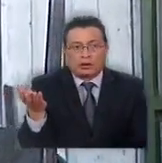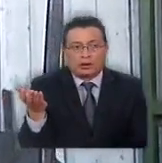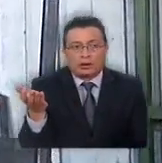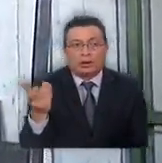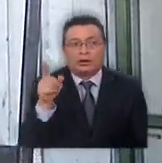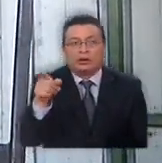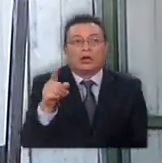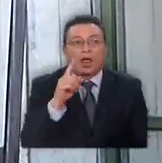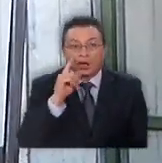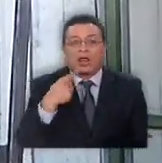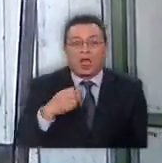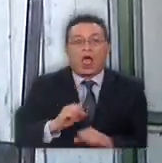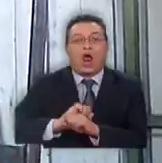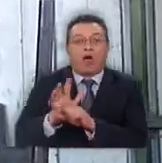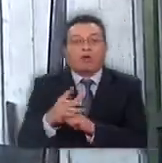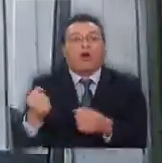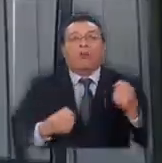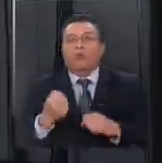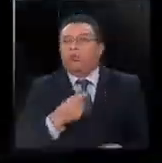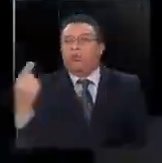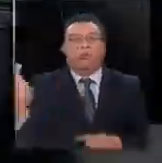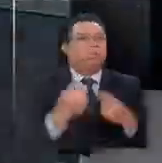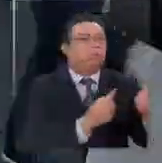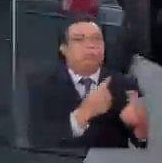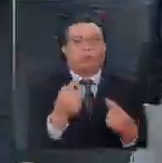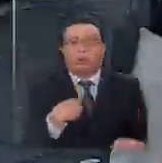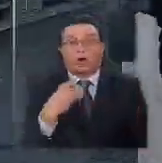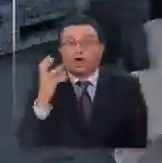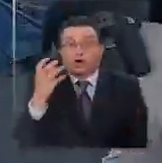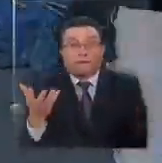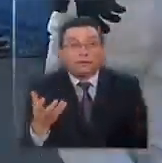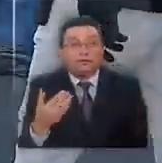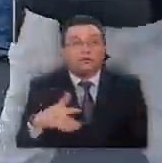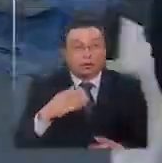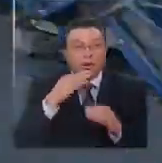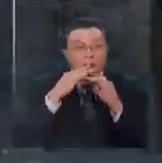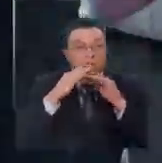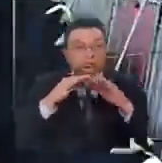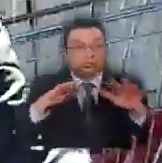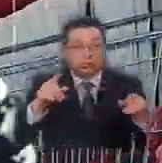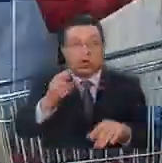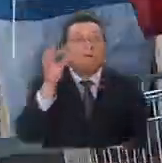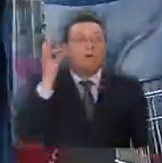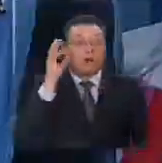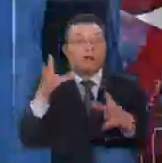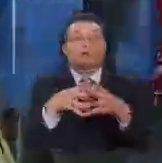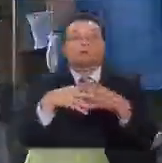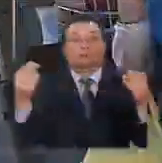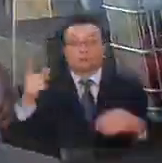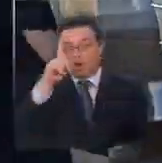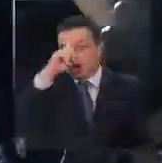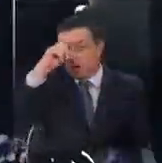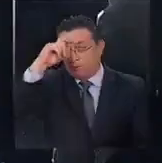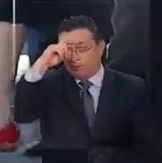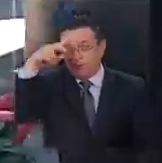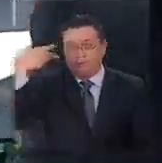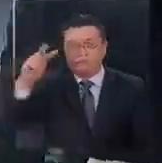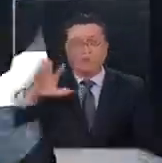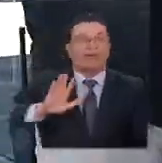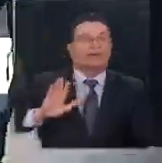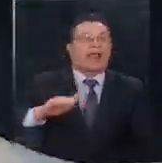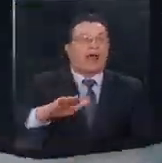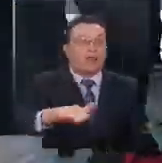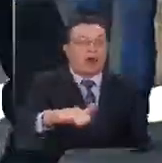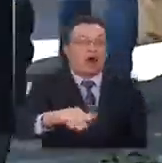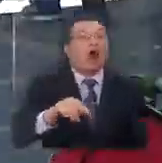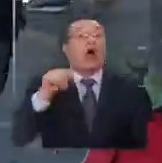De que la cabra andaba infectada, pues si corría para allá, corría para acá y todo lo que... A mediodía corrió la voz de que la mujer se había escapado desde el hospital Higueras de Talcahuano. Si